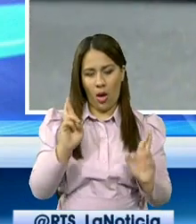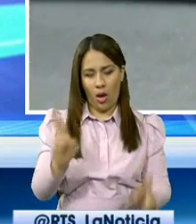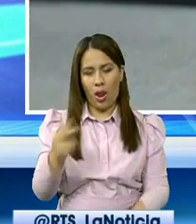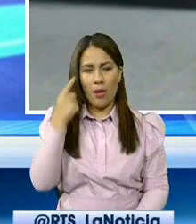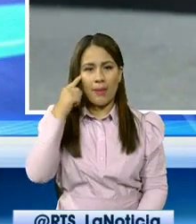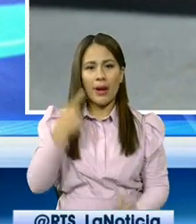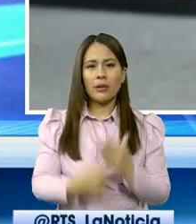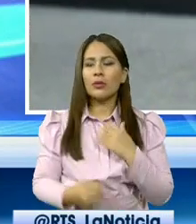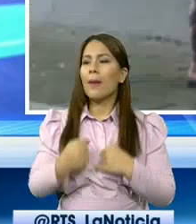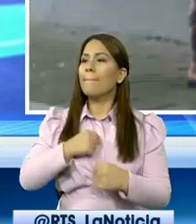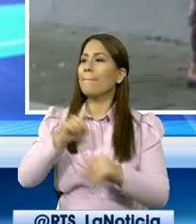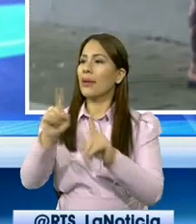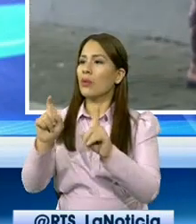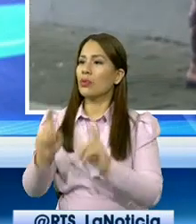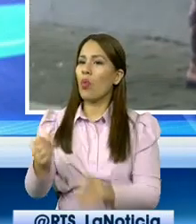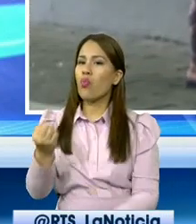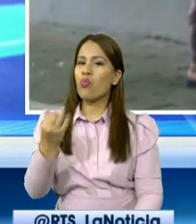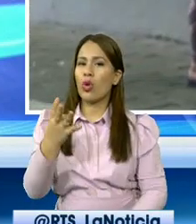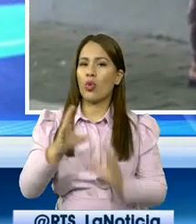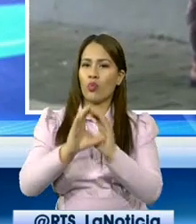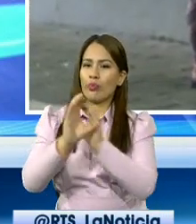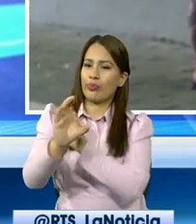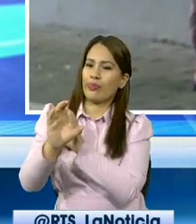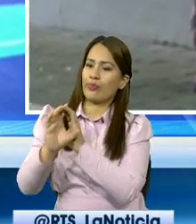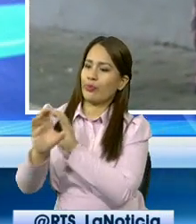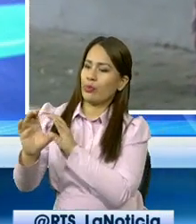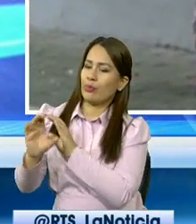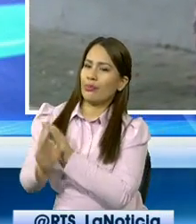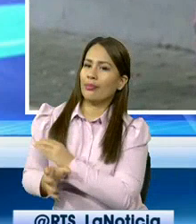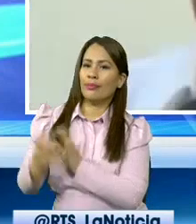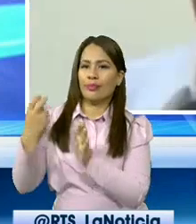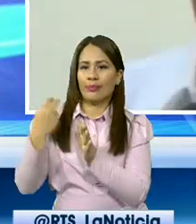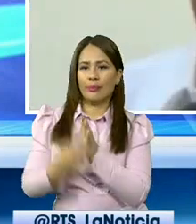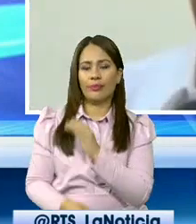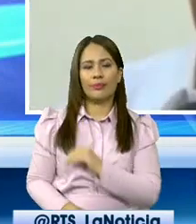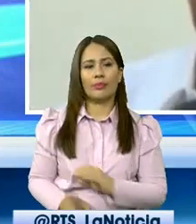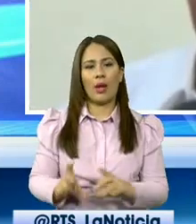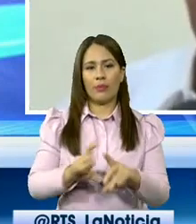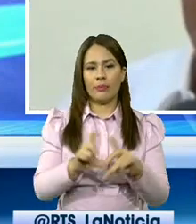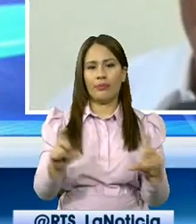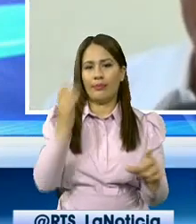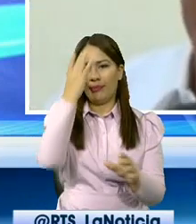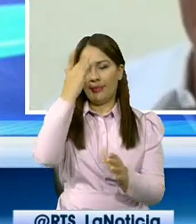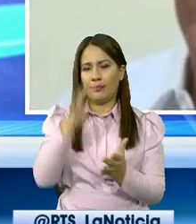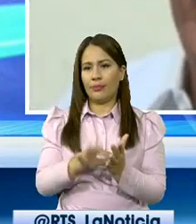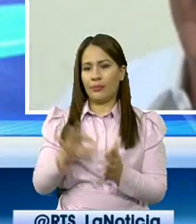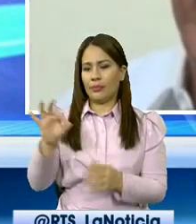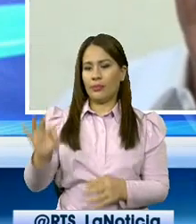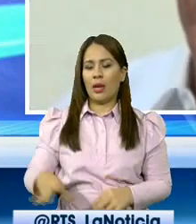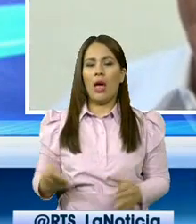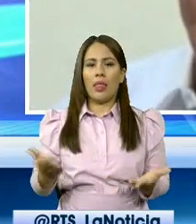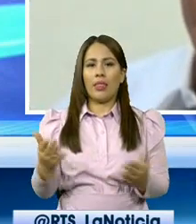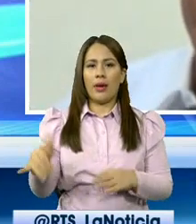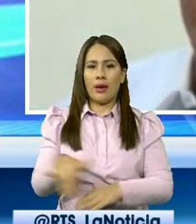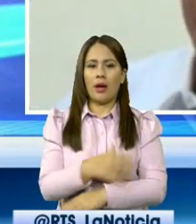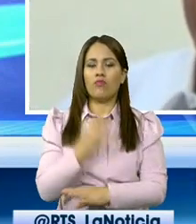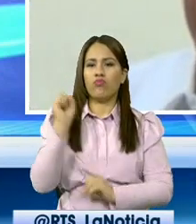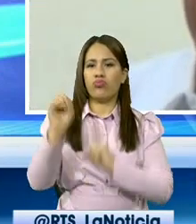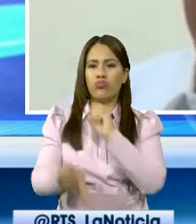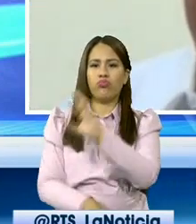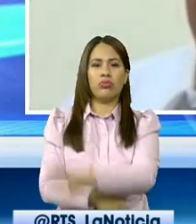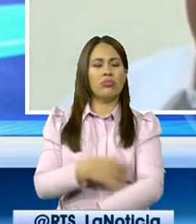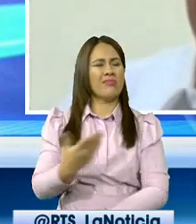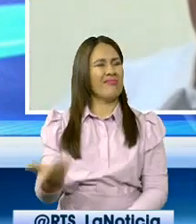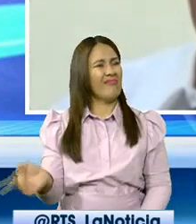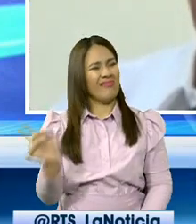los dos. ¿Cómo no? A ver los buses detenidos y a ver las citaciones por dejar en media calle, por coger pasajeros donde no debe, por no